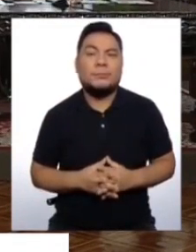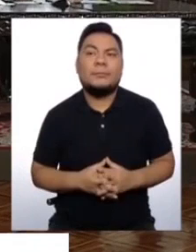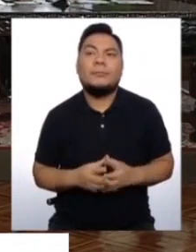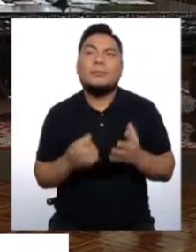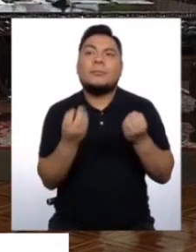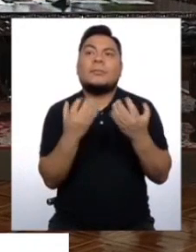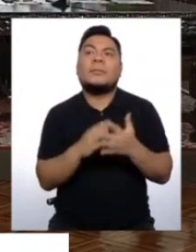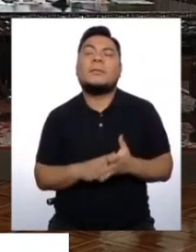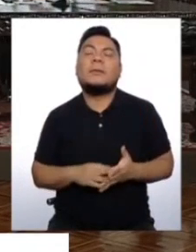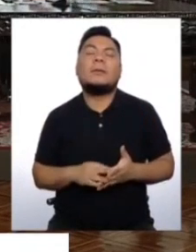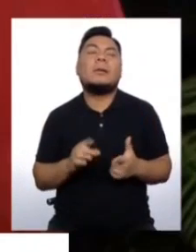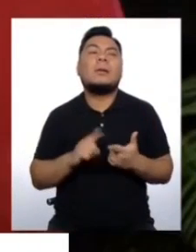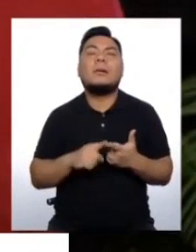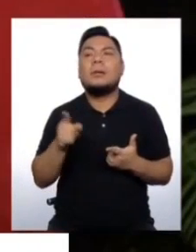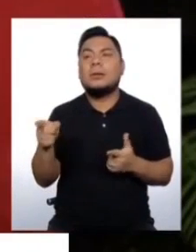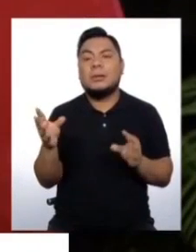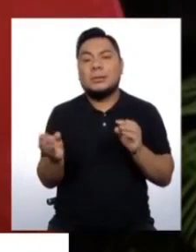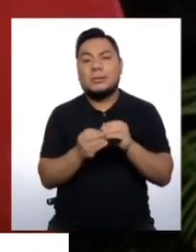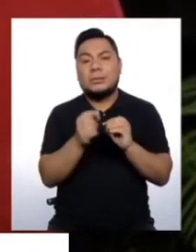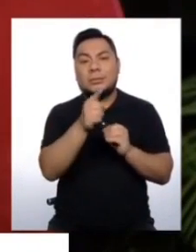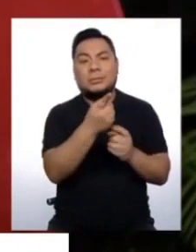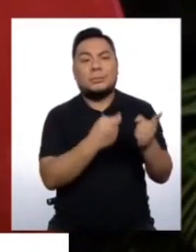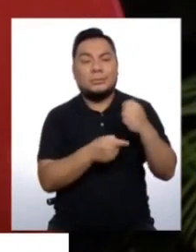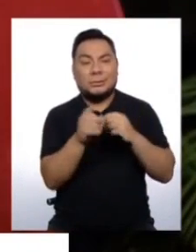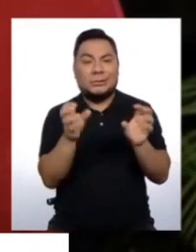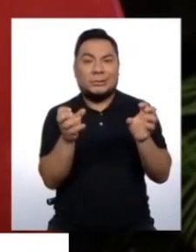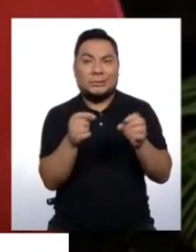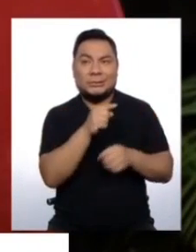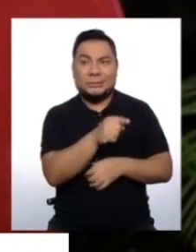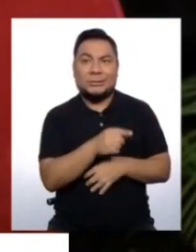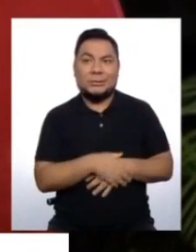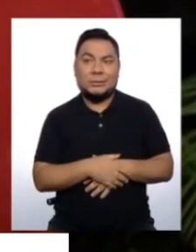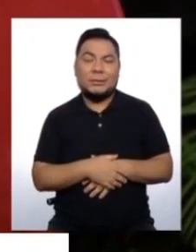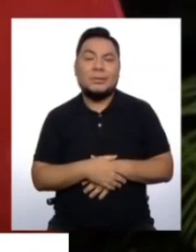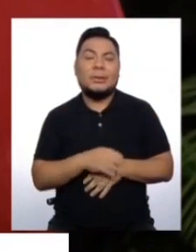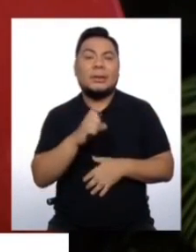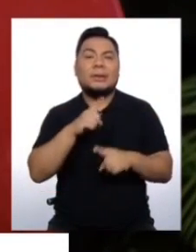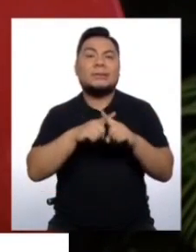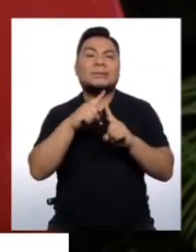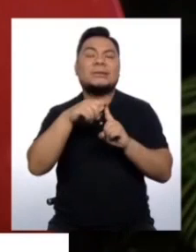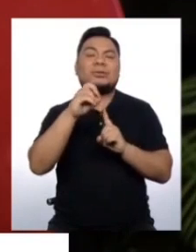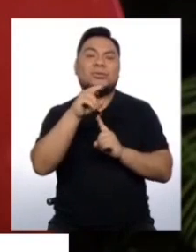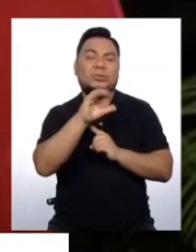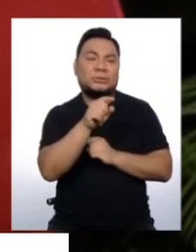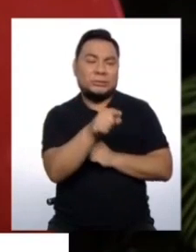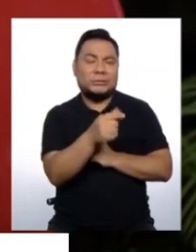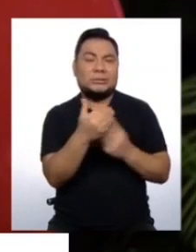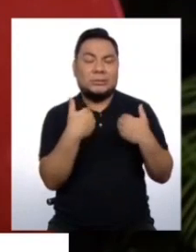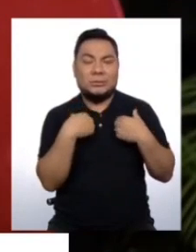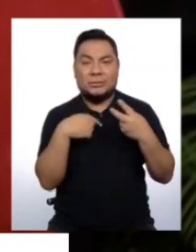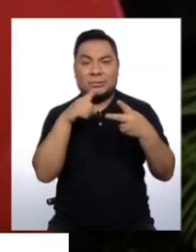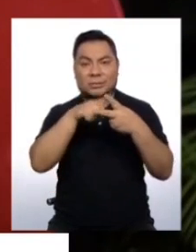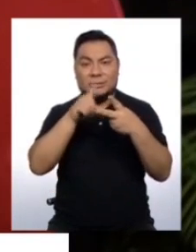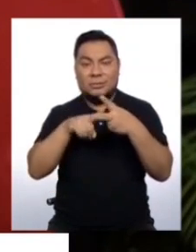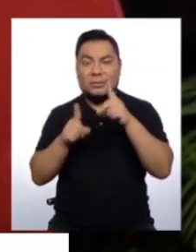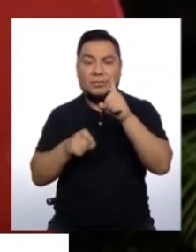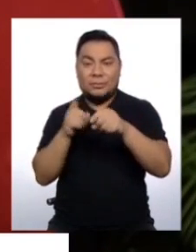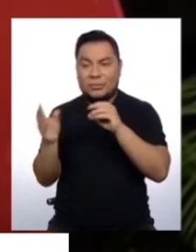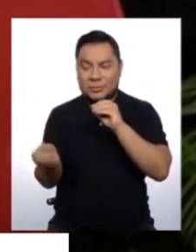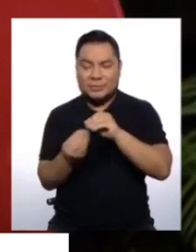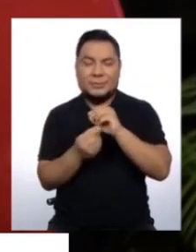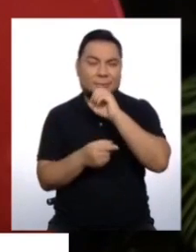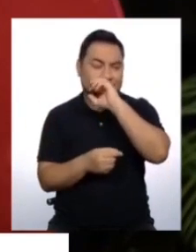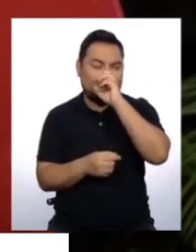Bien, adicionalmente, Radio Exitosa tiene dos consultas